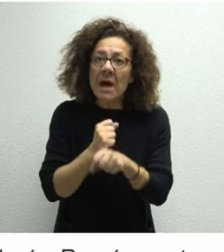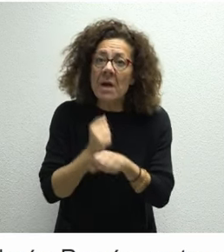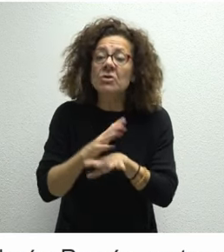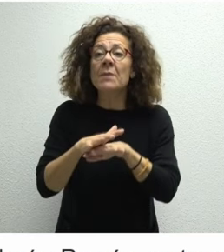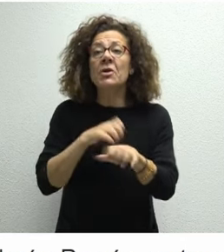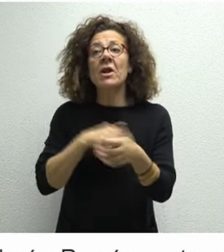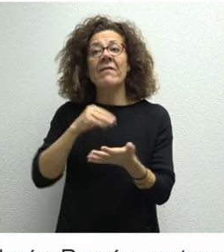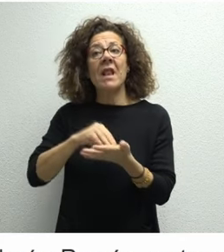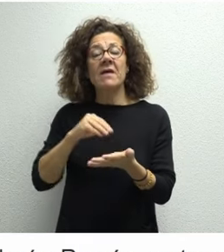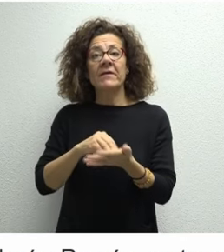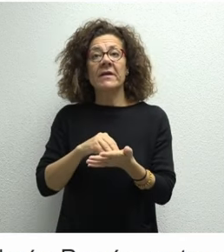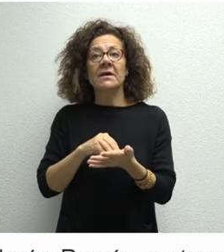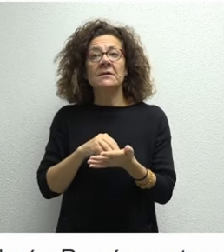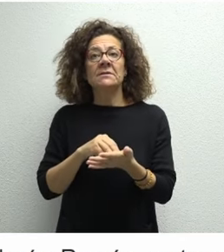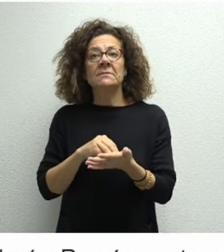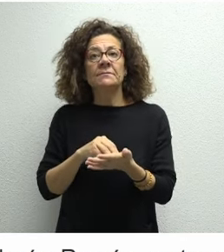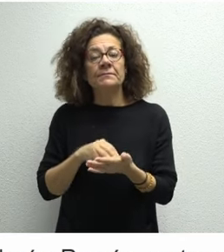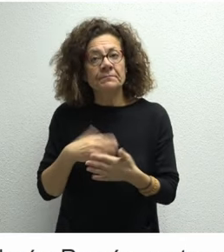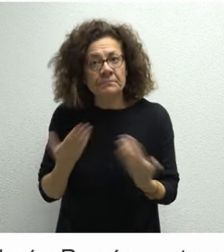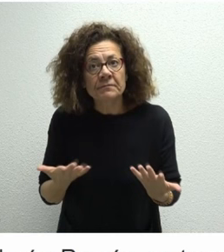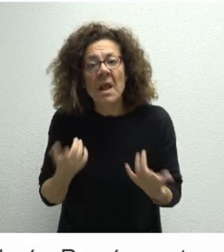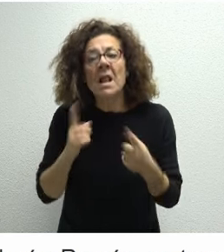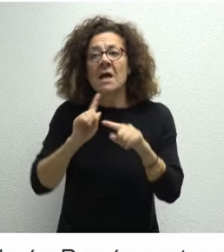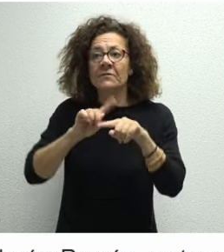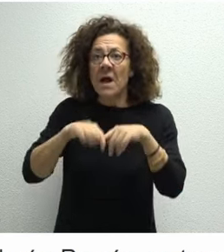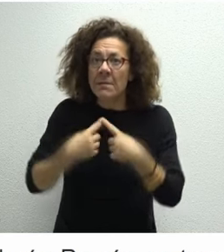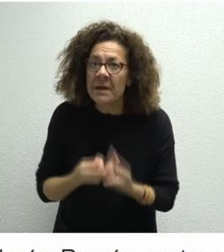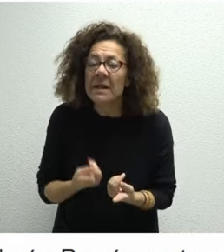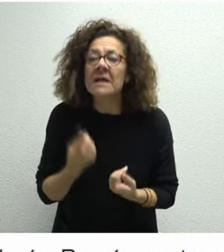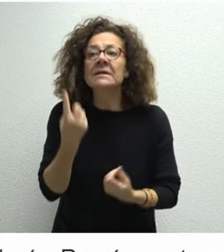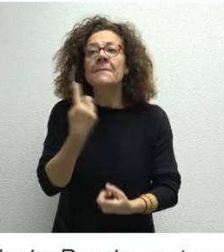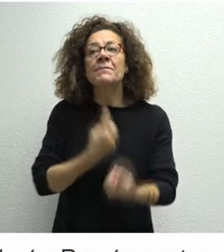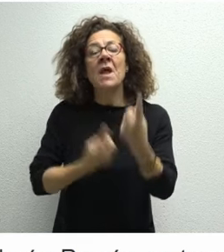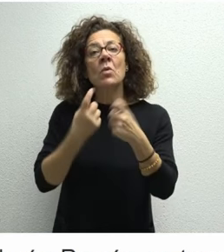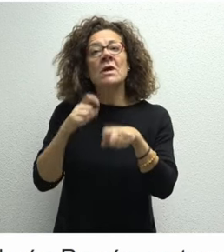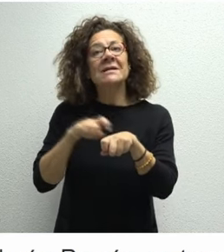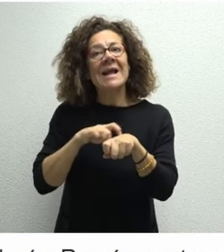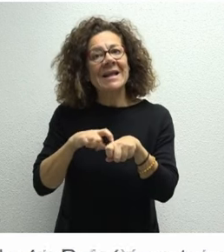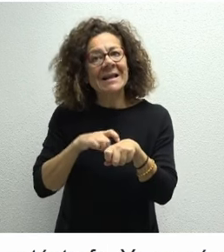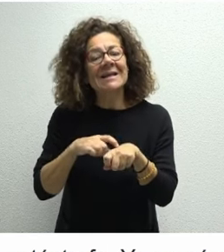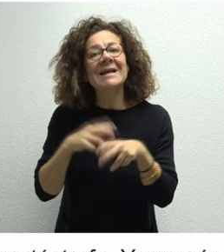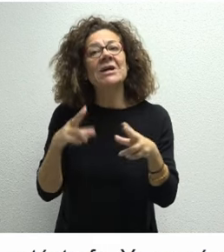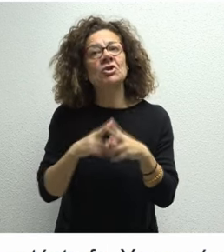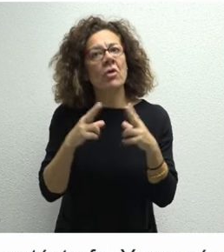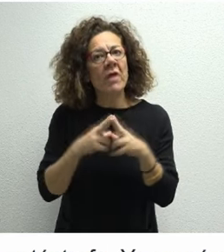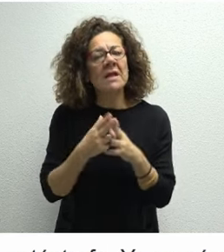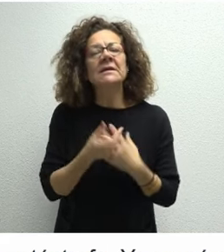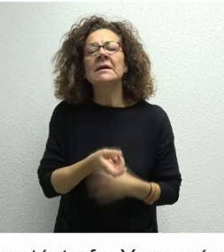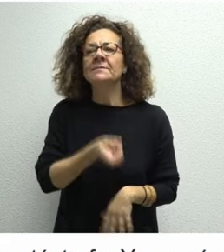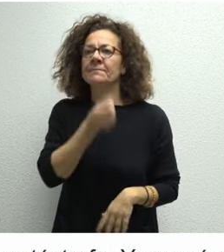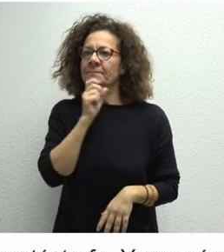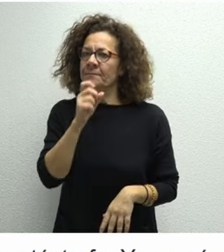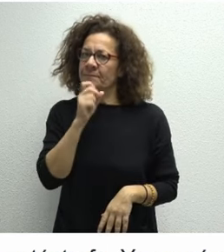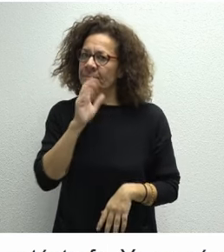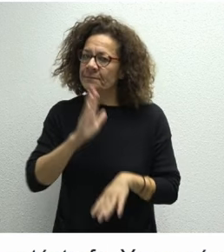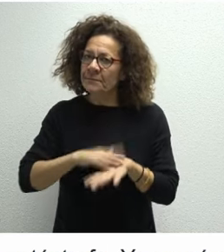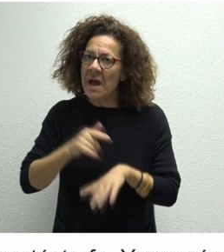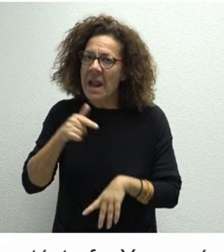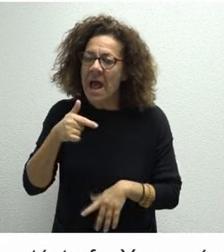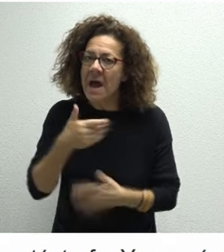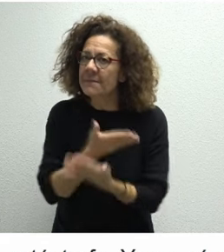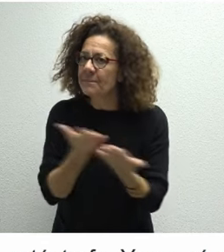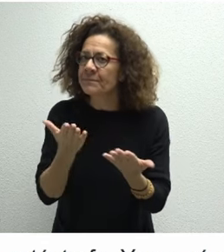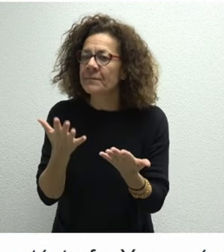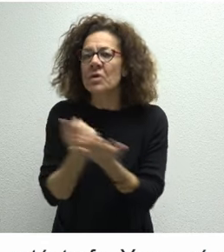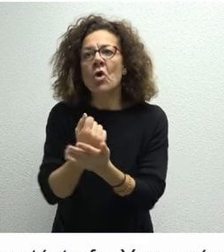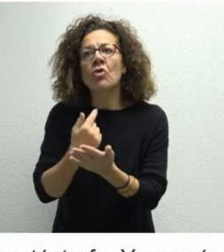mayoría de las veces H las familias de determinadas características sociales tienen dificultad para los para todos